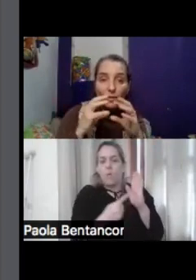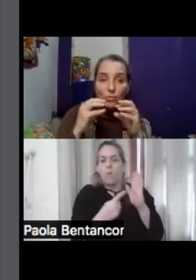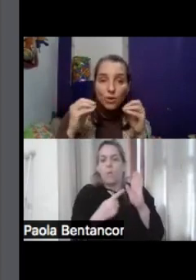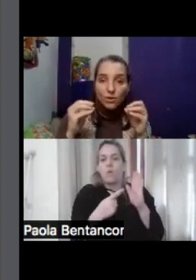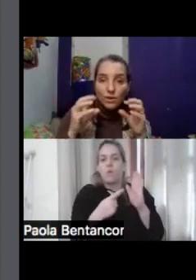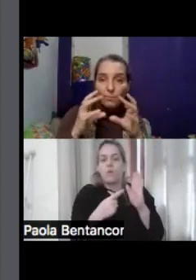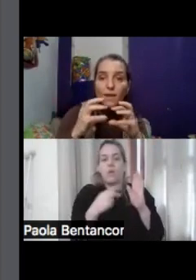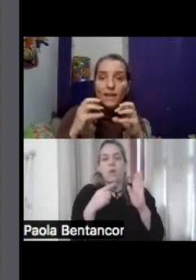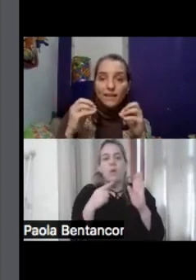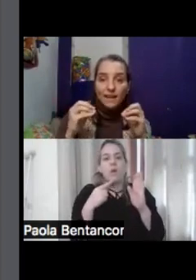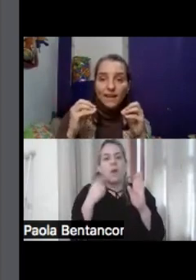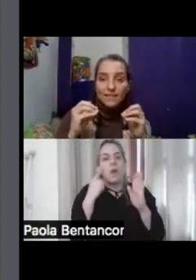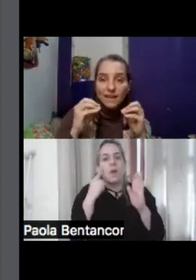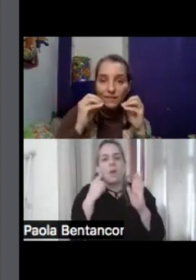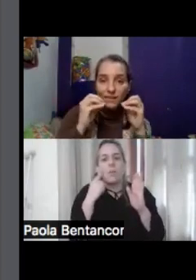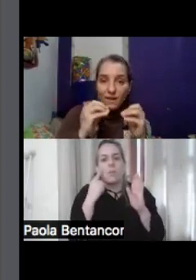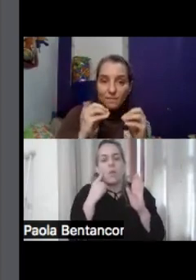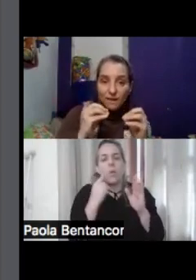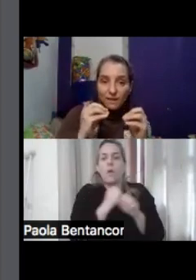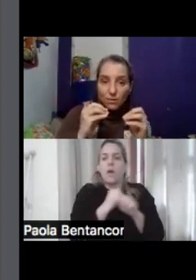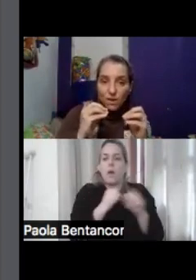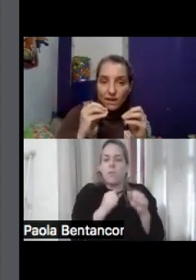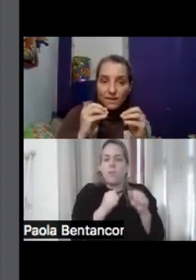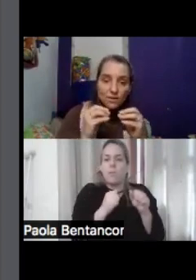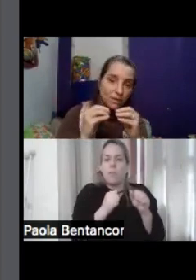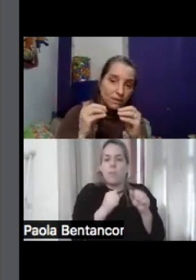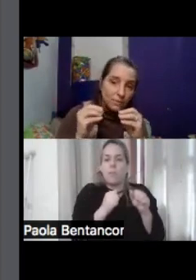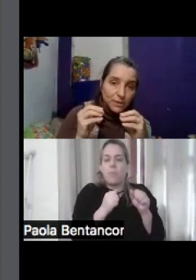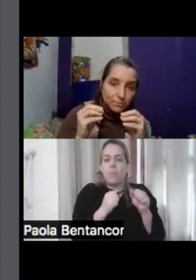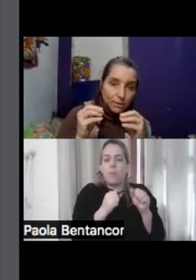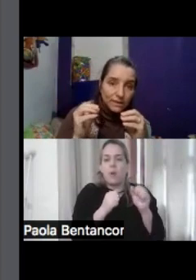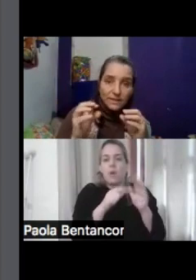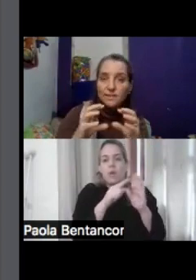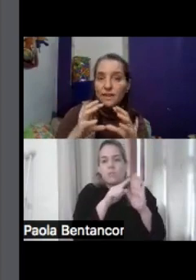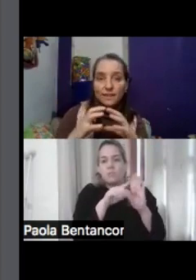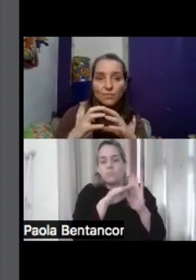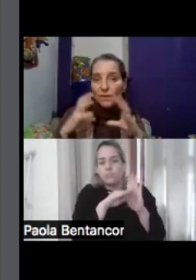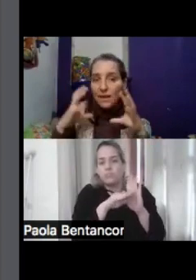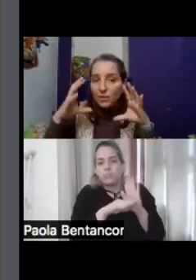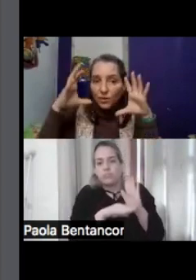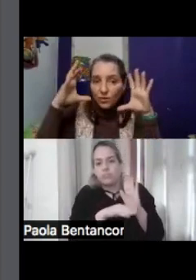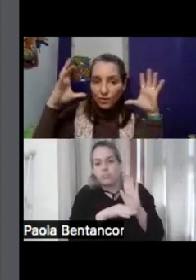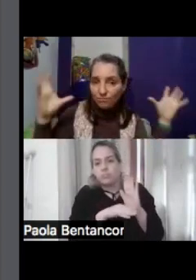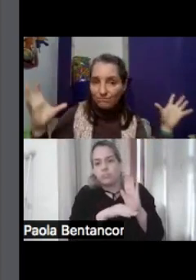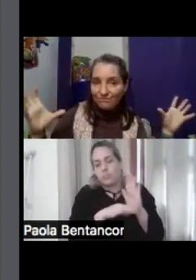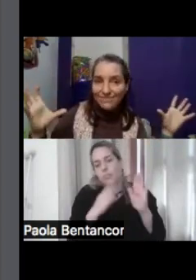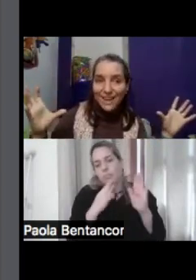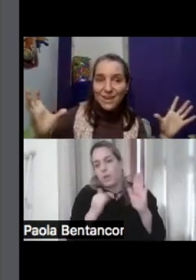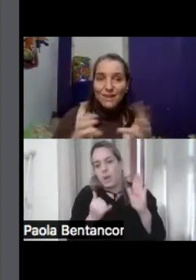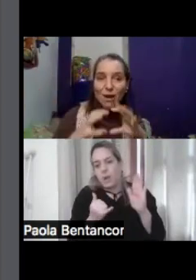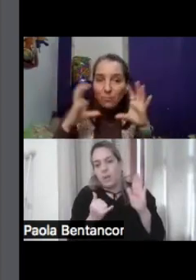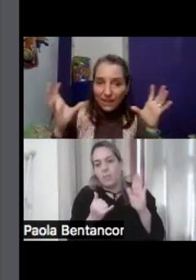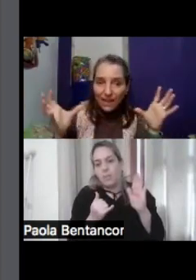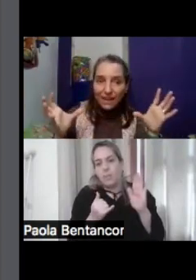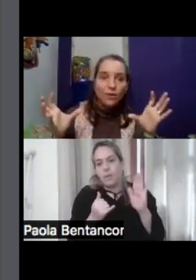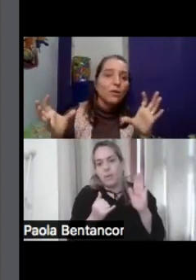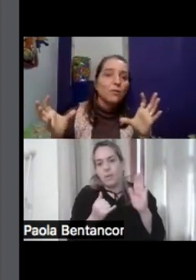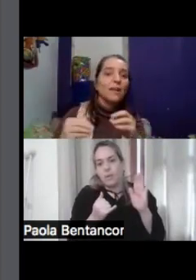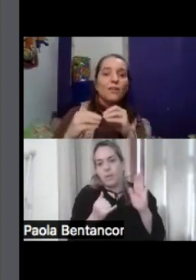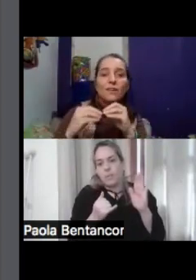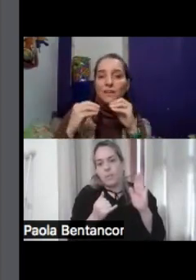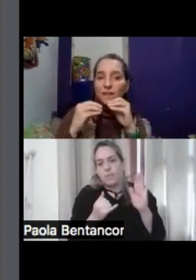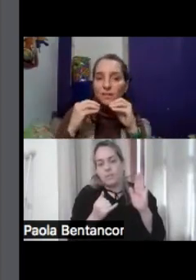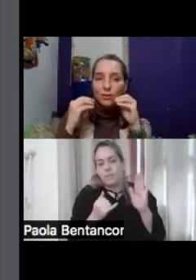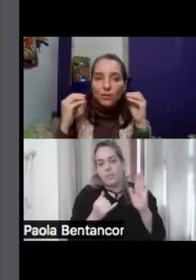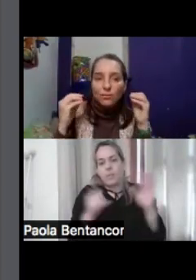los componentes de ejecución que pueda tener esa actividad en particular, y cuando hablamos de componentes estamos hablando de una